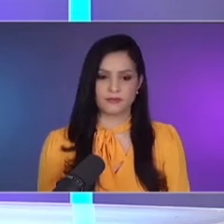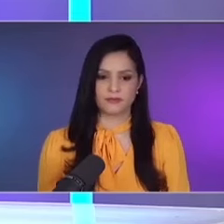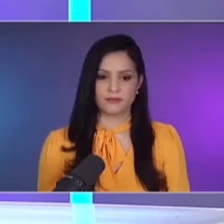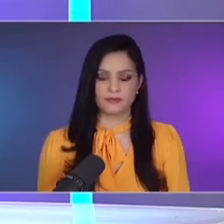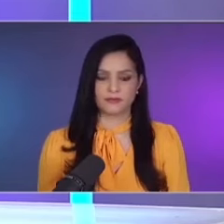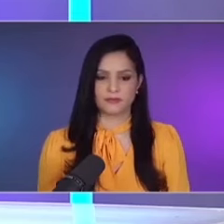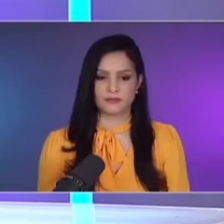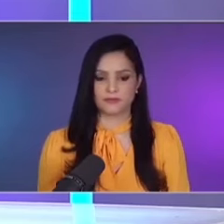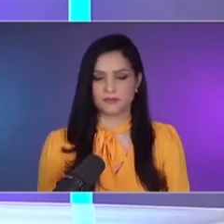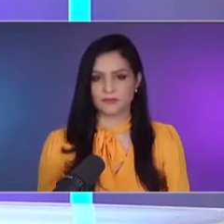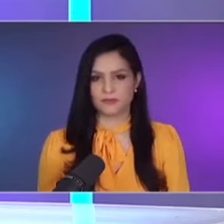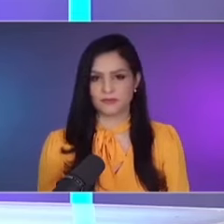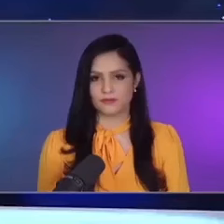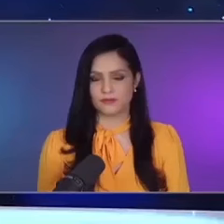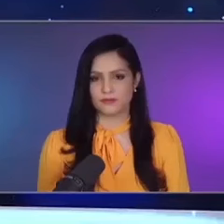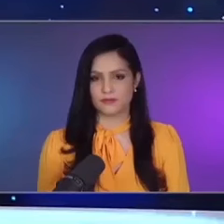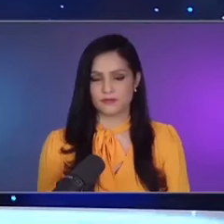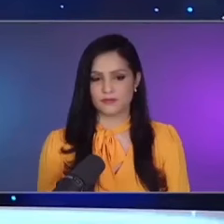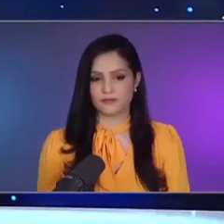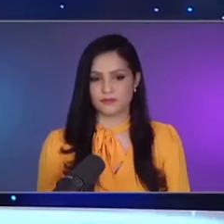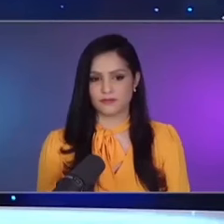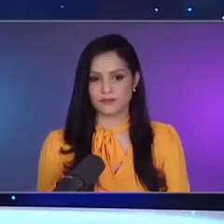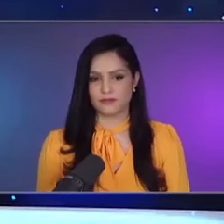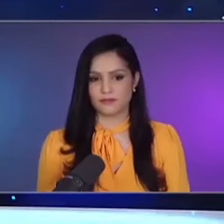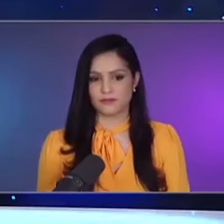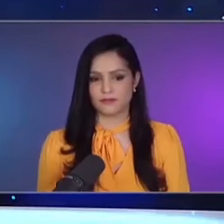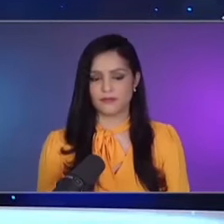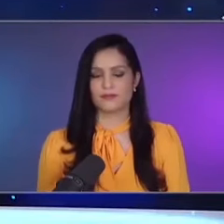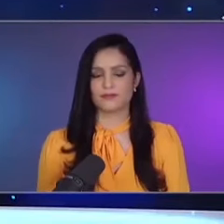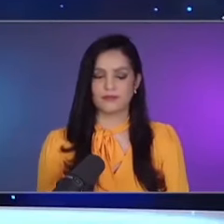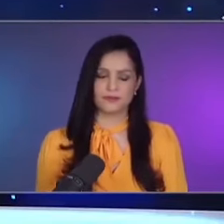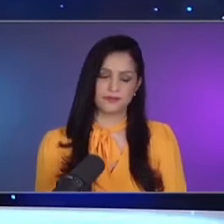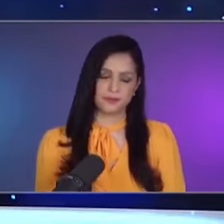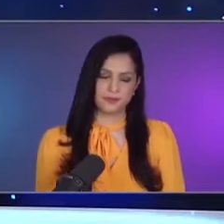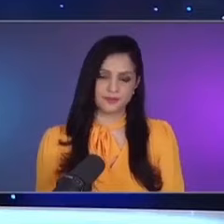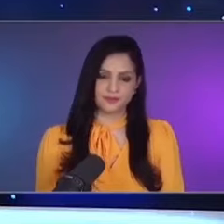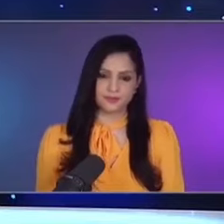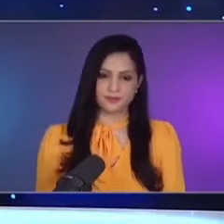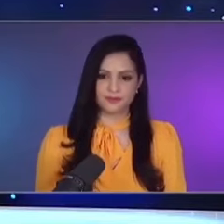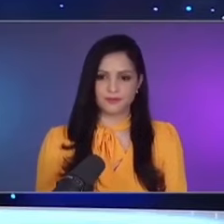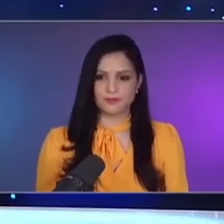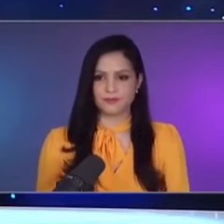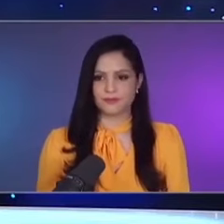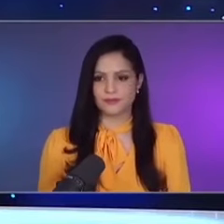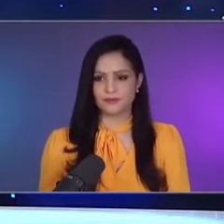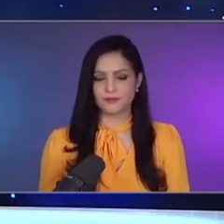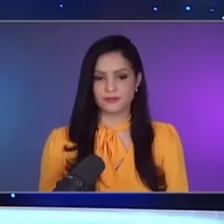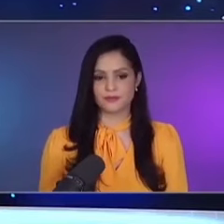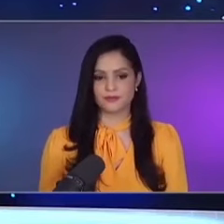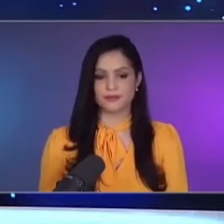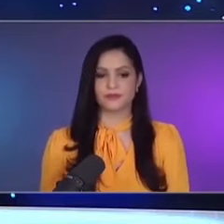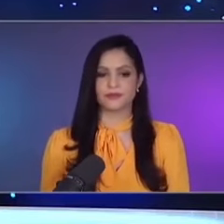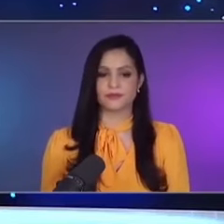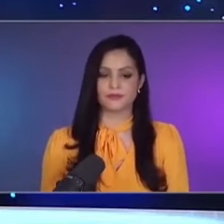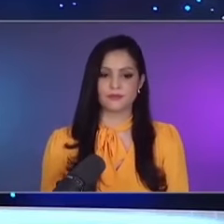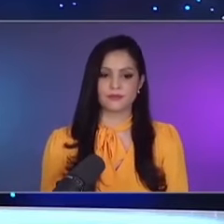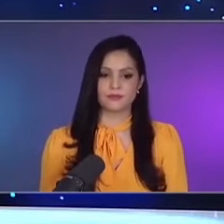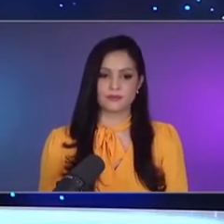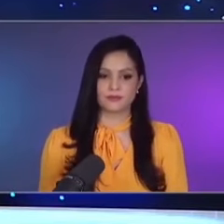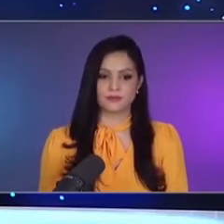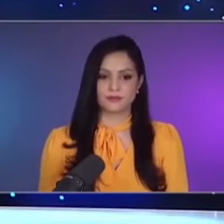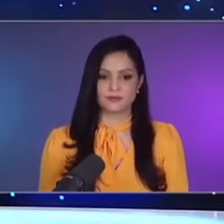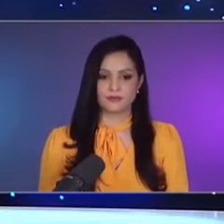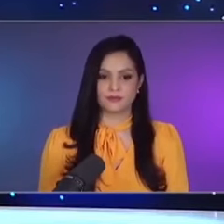ella Bueno gracias por por esta invitación la ley deen en su en su primero artículo el objeto de la